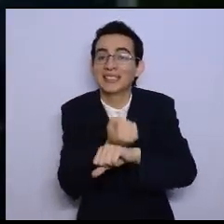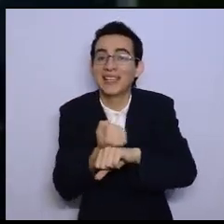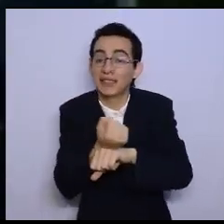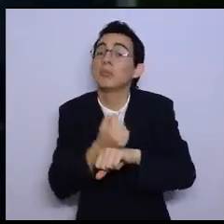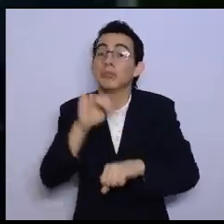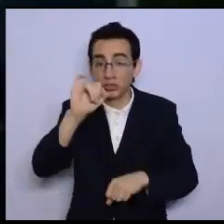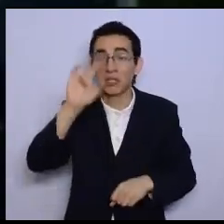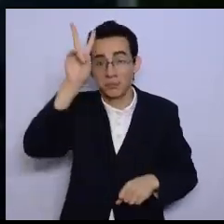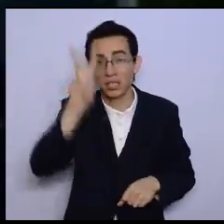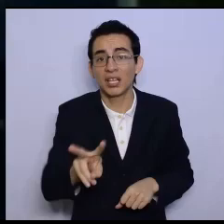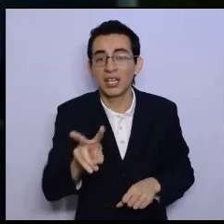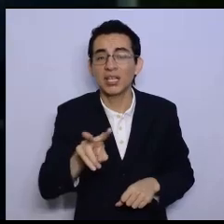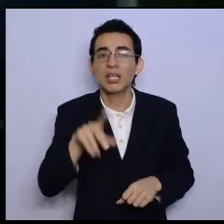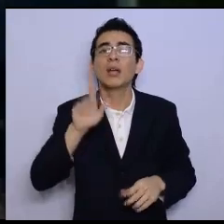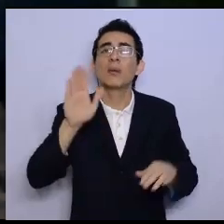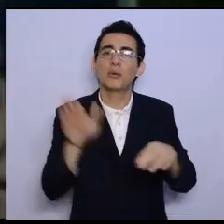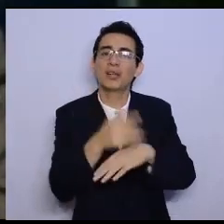presión.